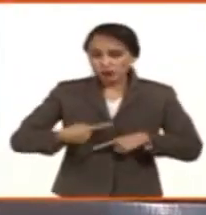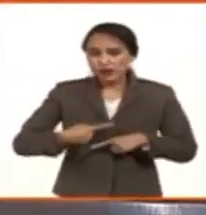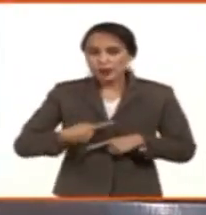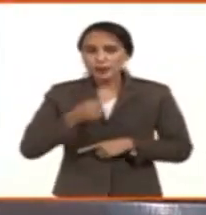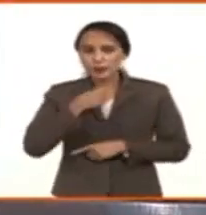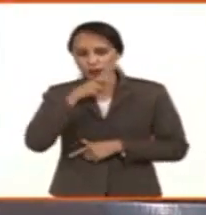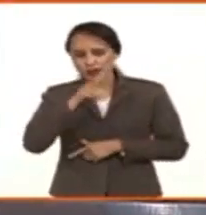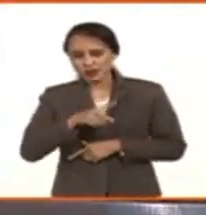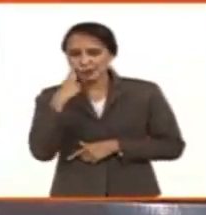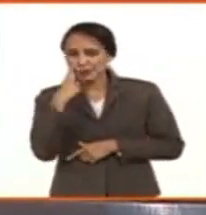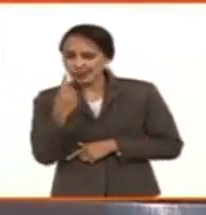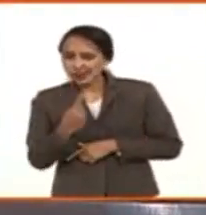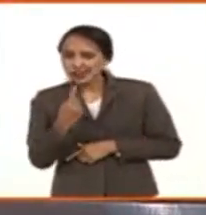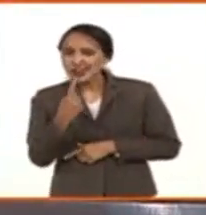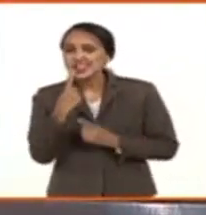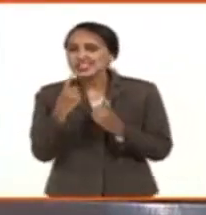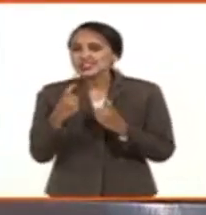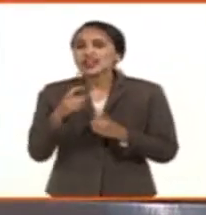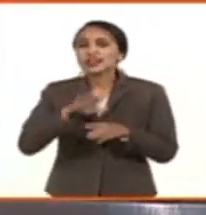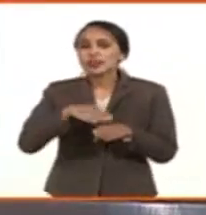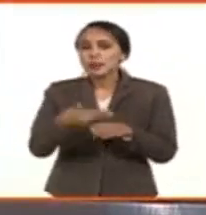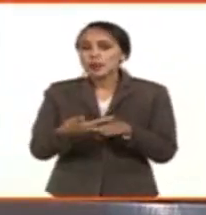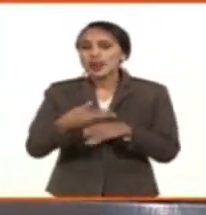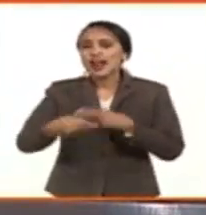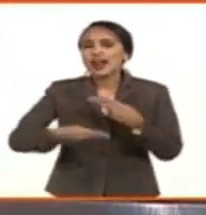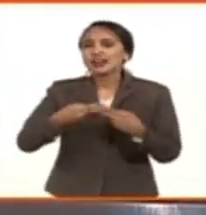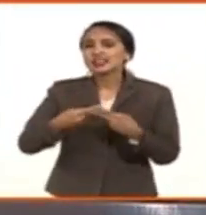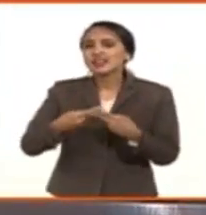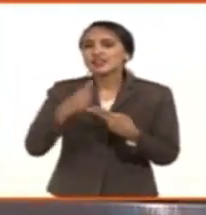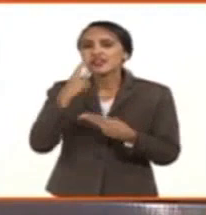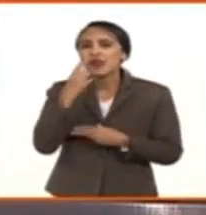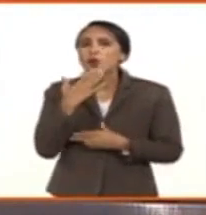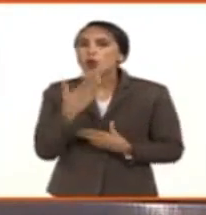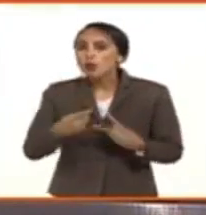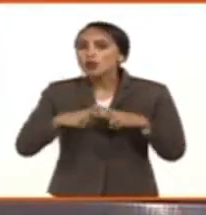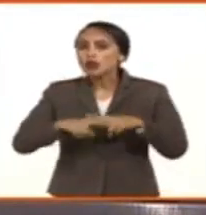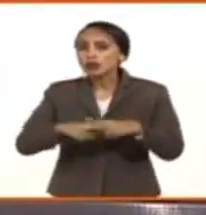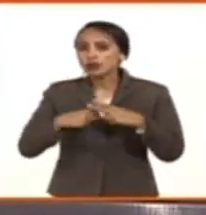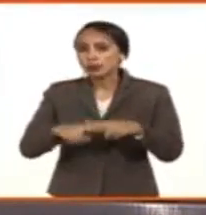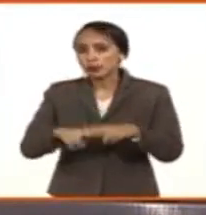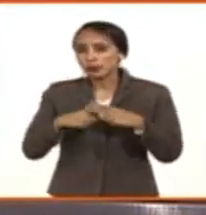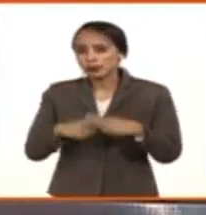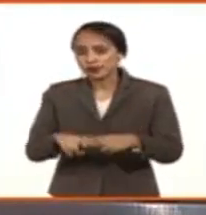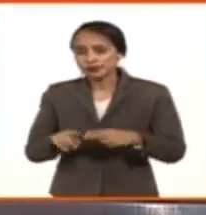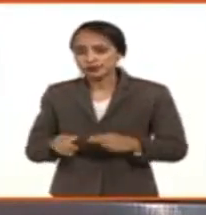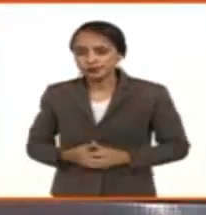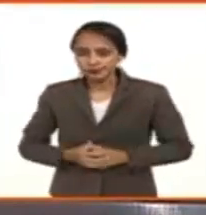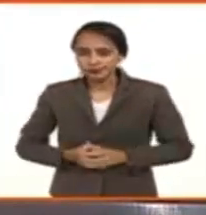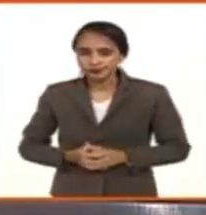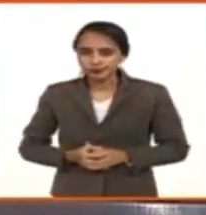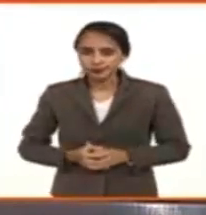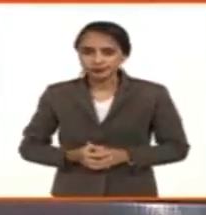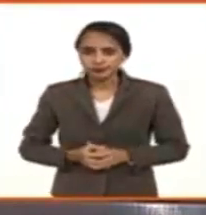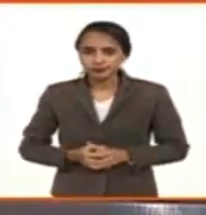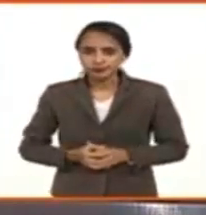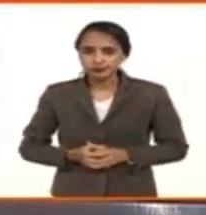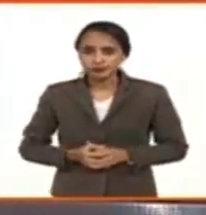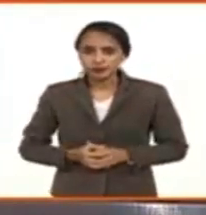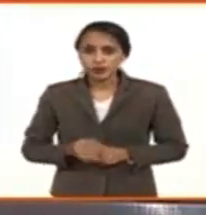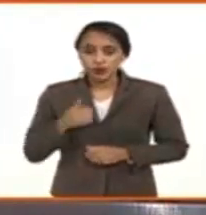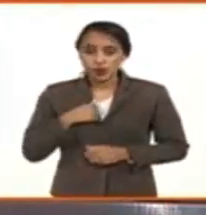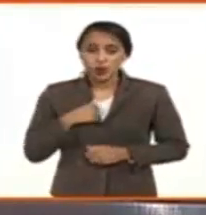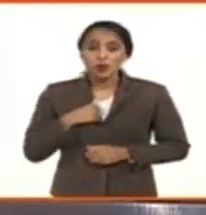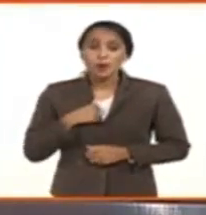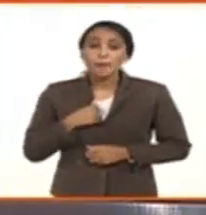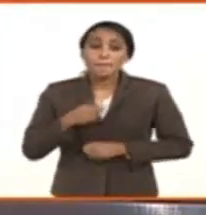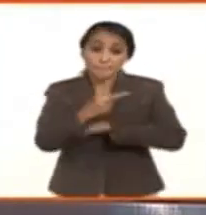partir de ahí un desarrollo para dar esa disputa si no hay muchas asimetrías yo bueno estuve en el golpe ha estado en vóley en el 19a y